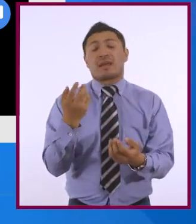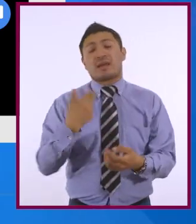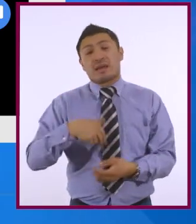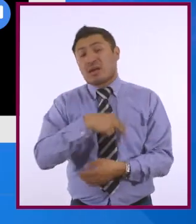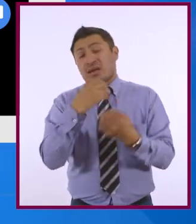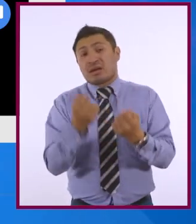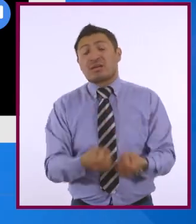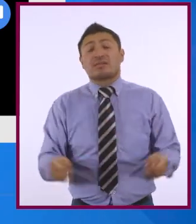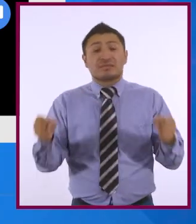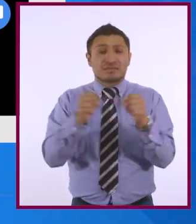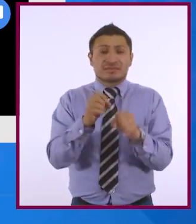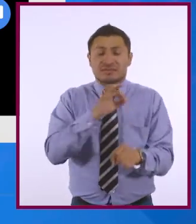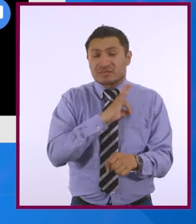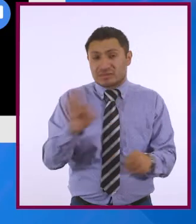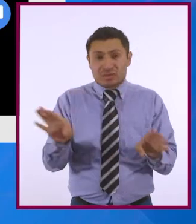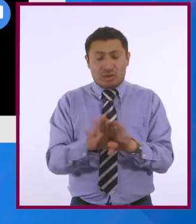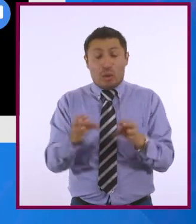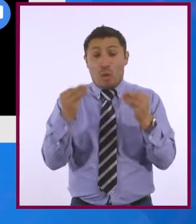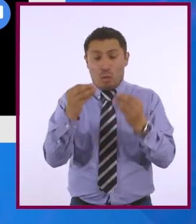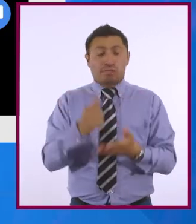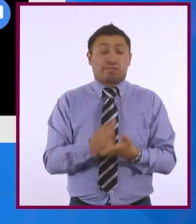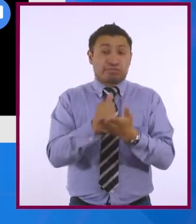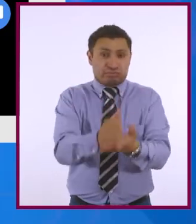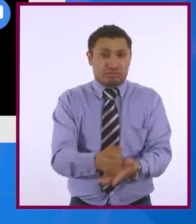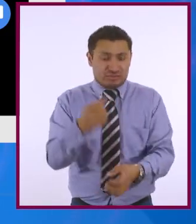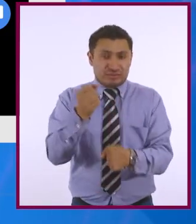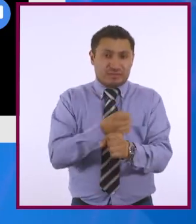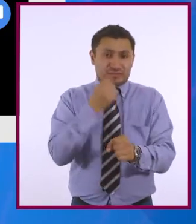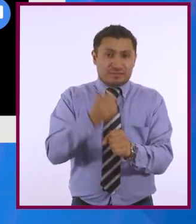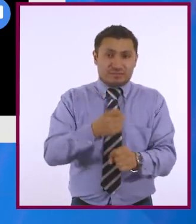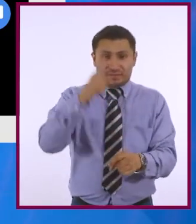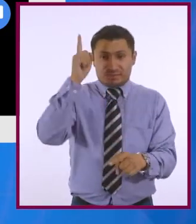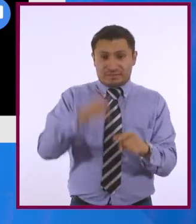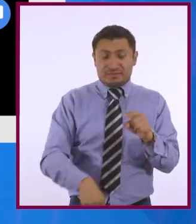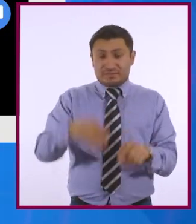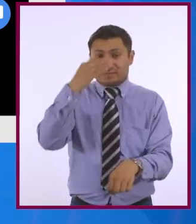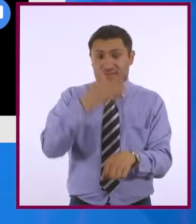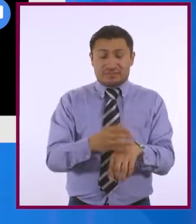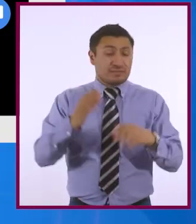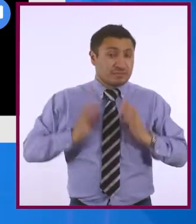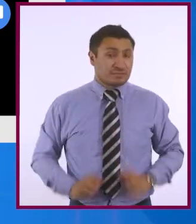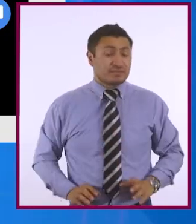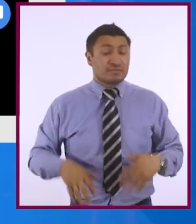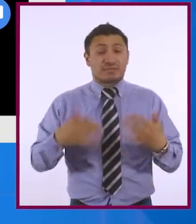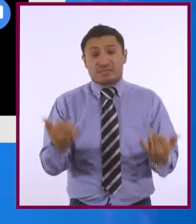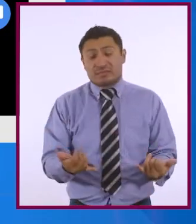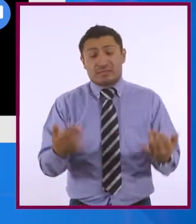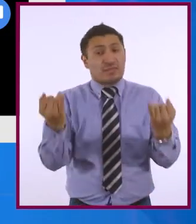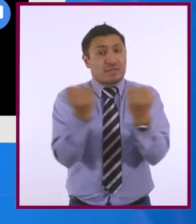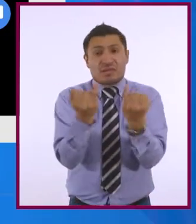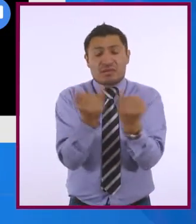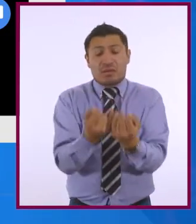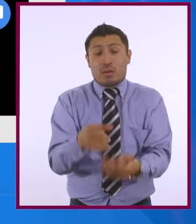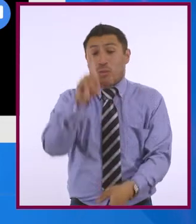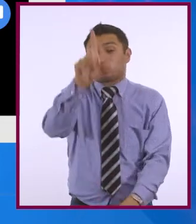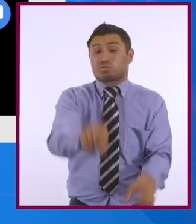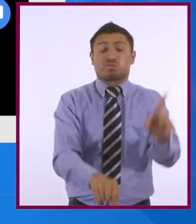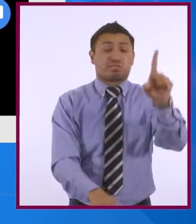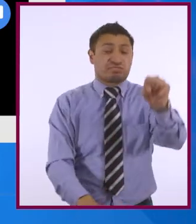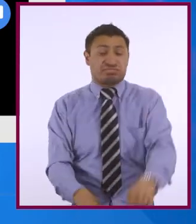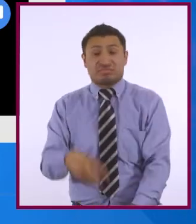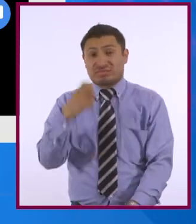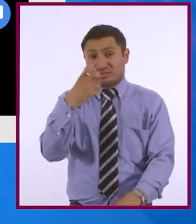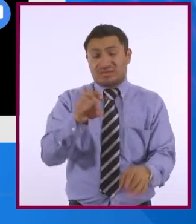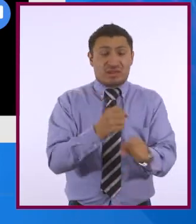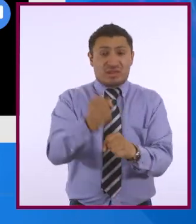sociedad podemos hacer mucho en la práctica para eliminar los castigos corporales y también los humillantes, ¿no?